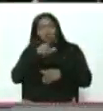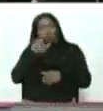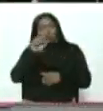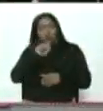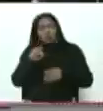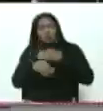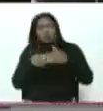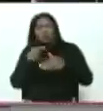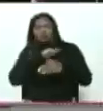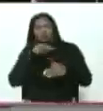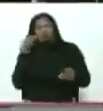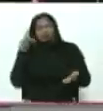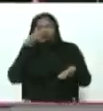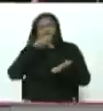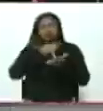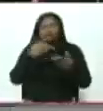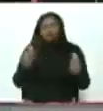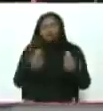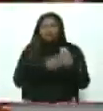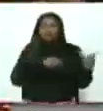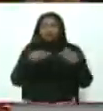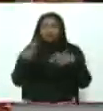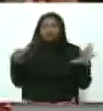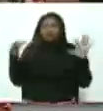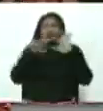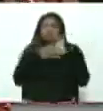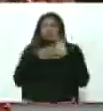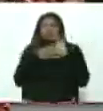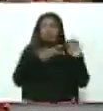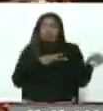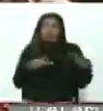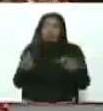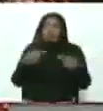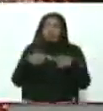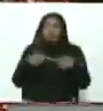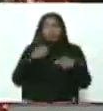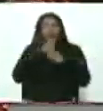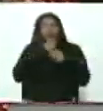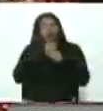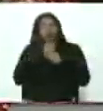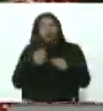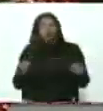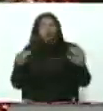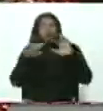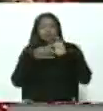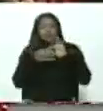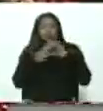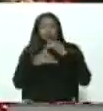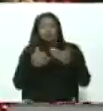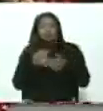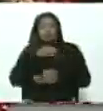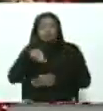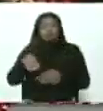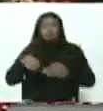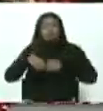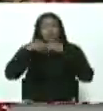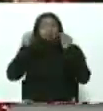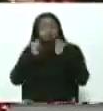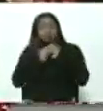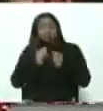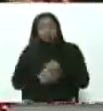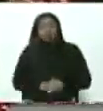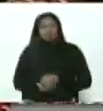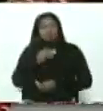que aquí estamos nosotros listos y unidos para recibirlos y para trabajar en conjunto por el estado de Anzoátegui. Luis